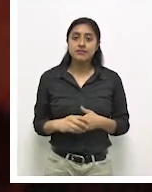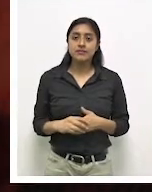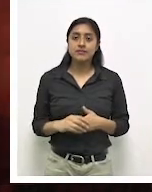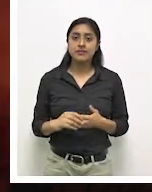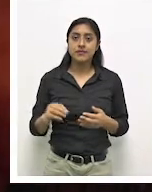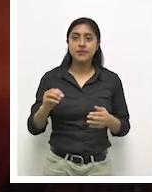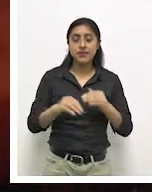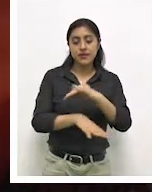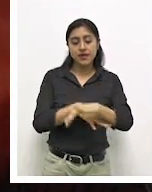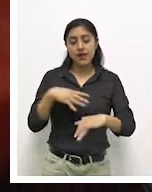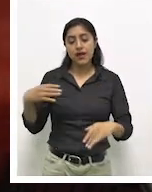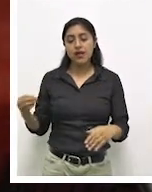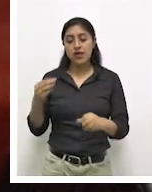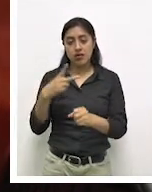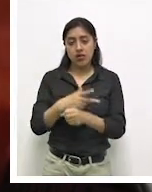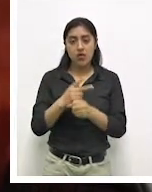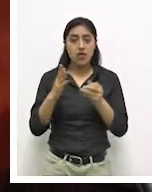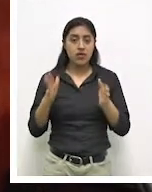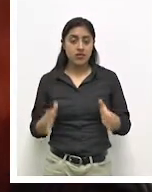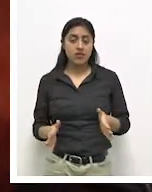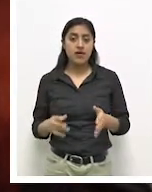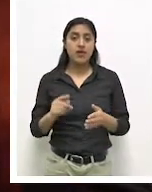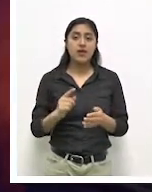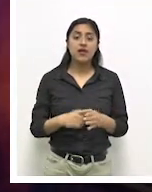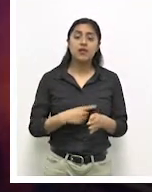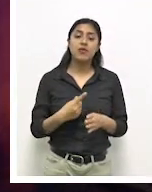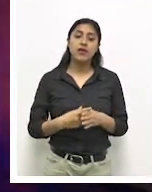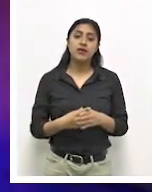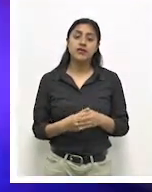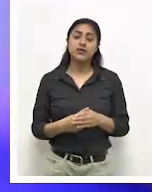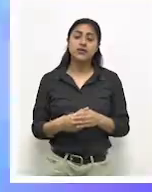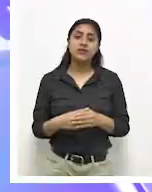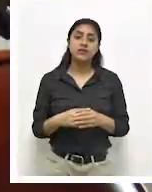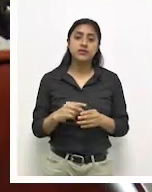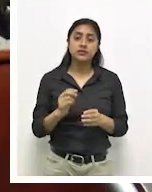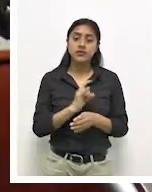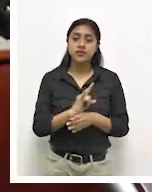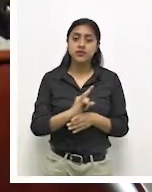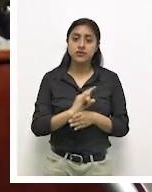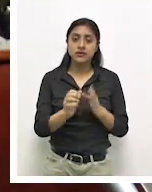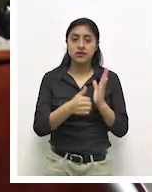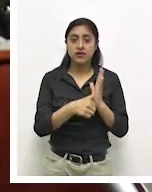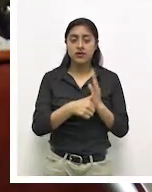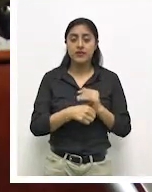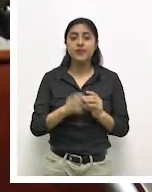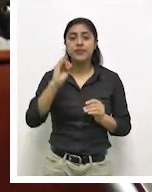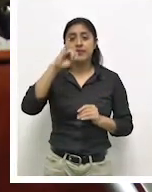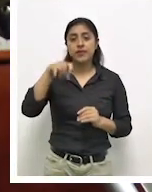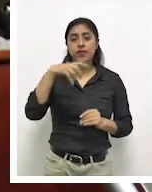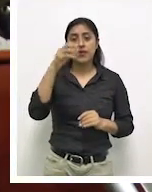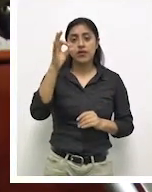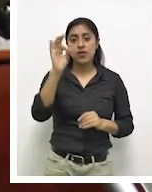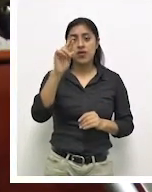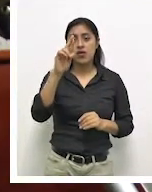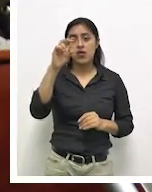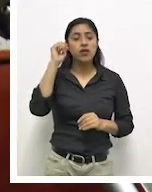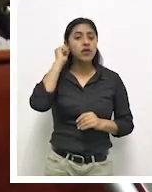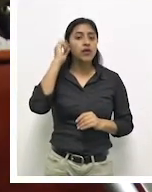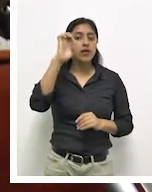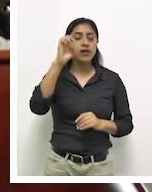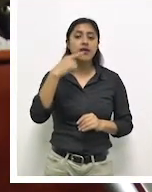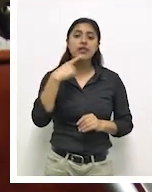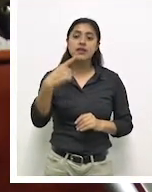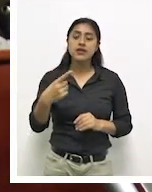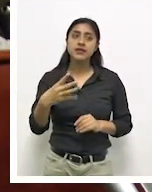embargo, él salió de Guatemala cuando aún estaba la cédula vigente. Va a ser positivo, ¿verdad?, de que al fin llegue a